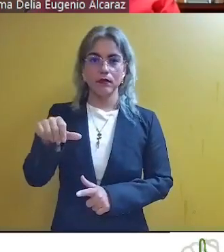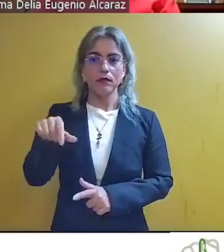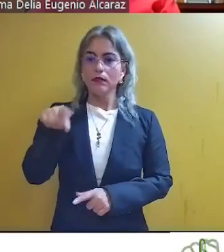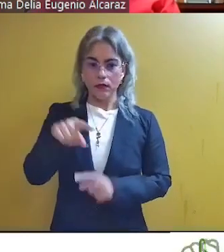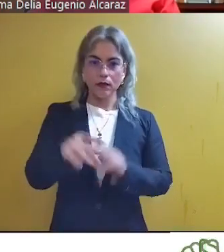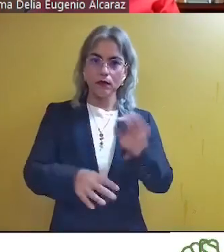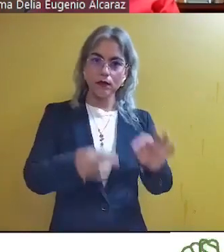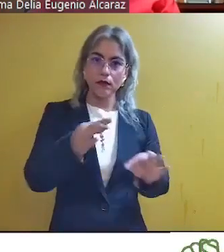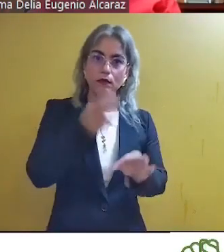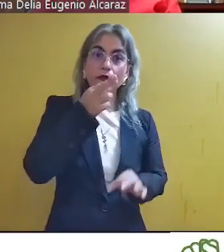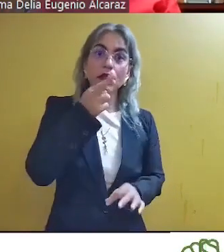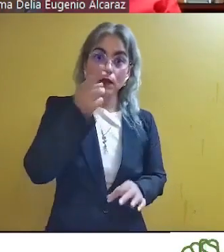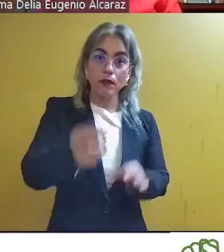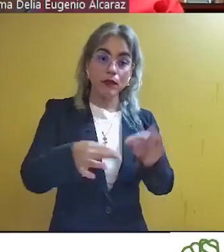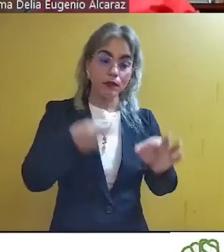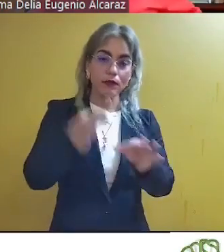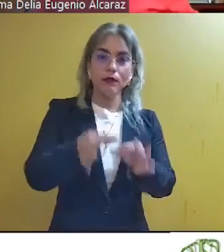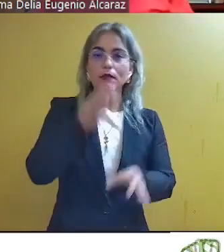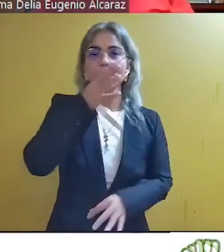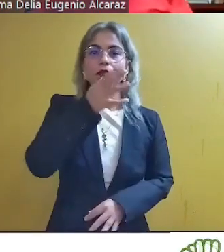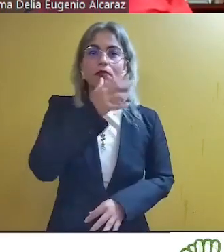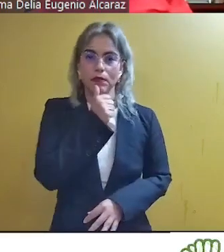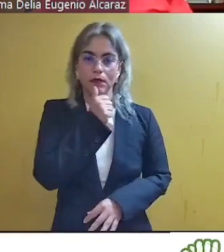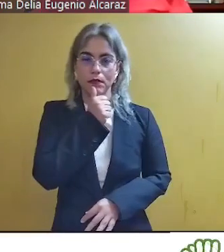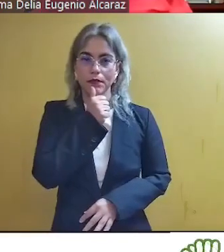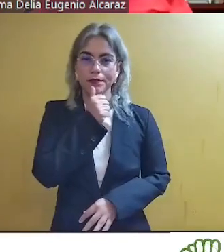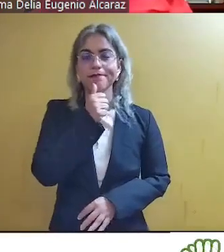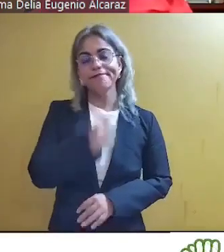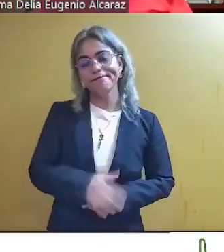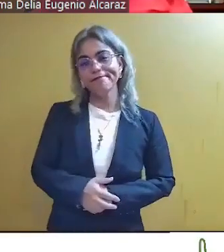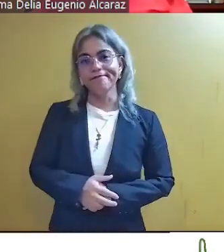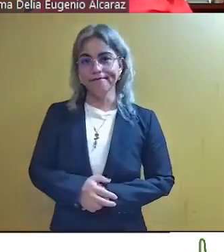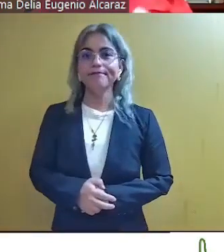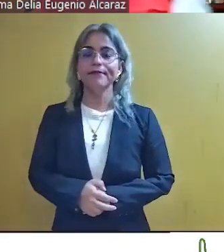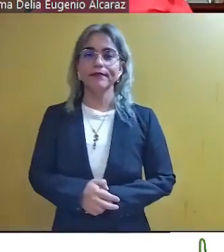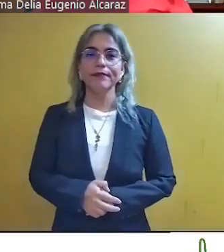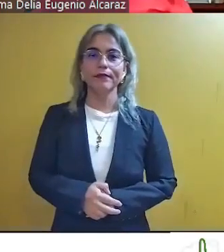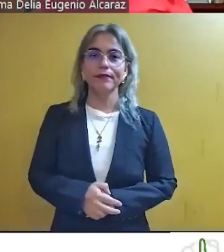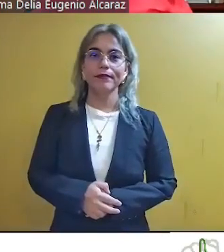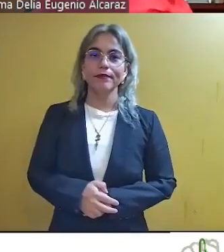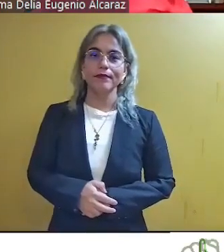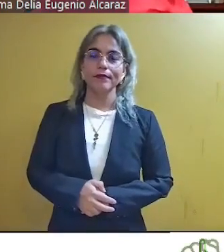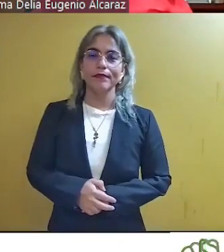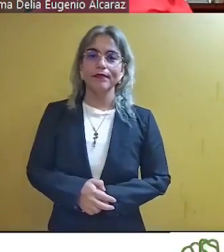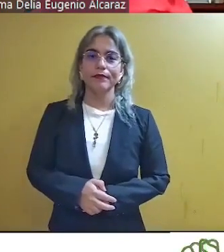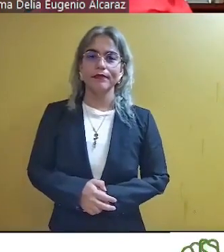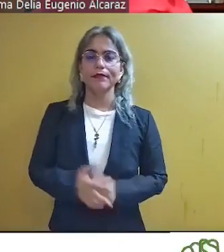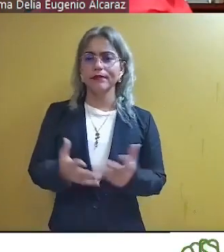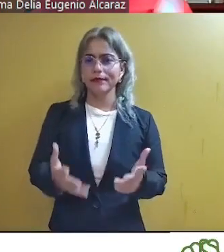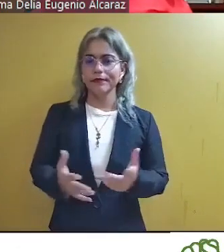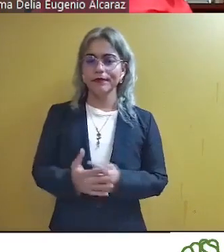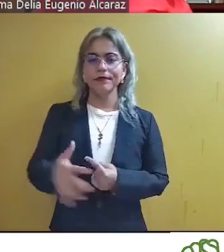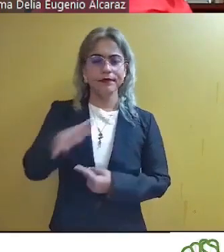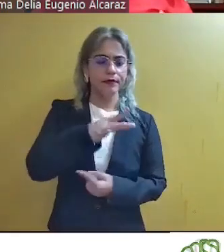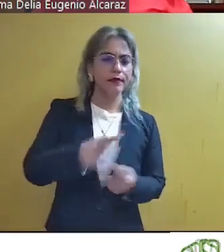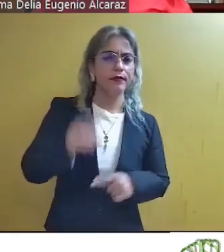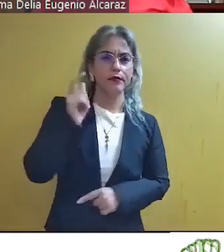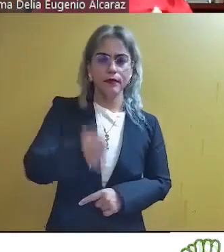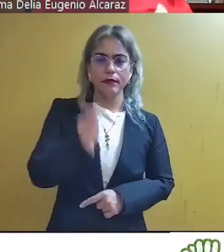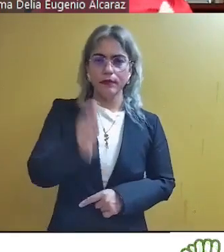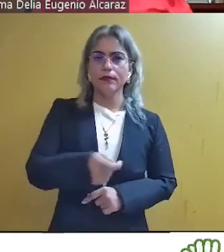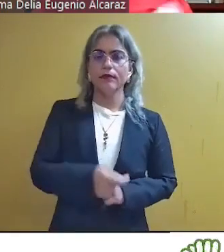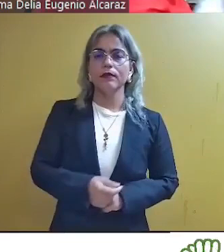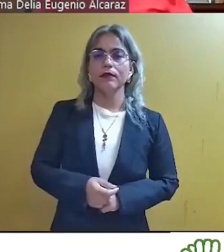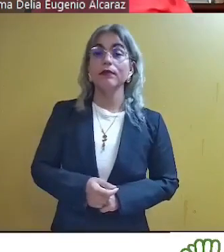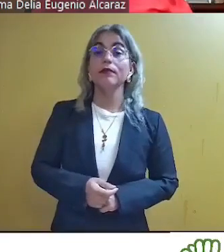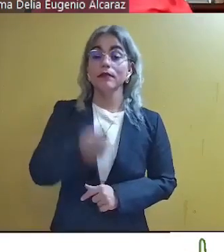con la resolución de fecha 17 de enero del 2023. En tal contexto, se precisa que esta resolución